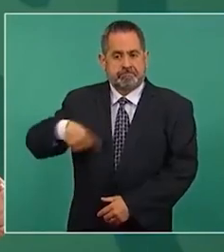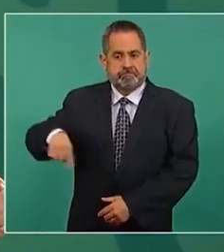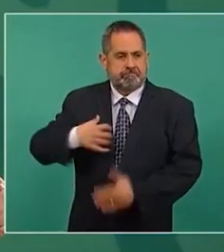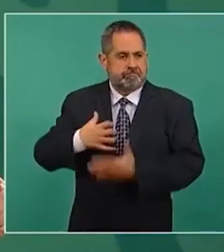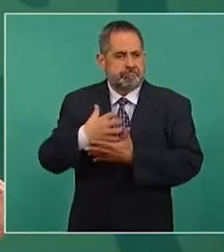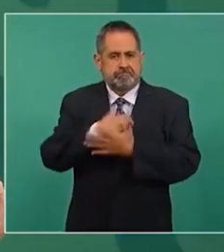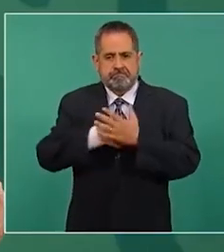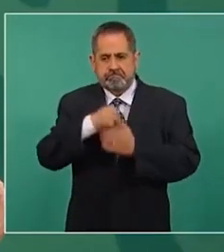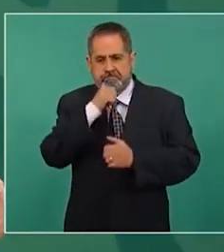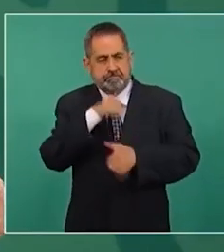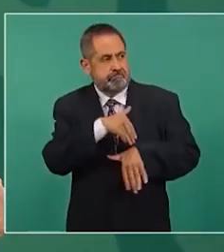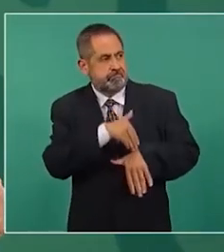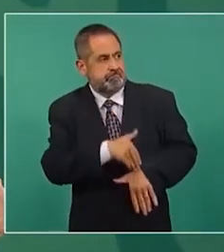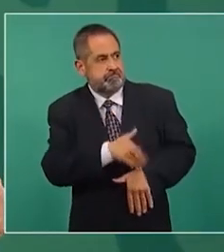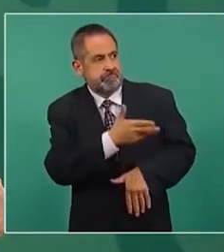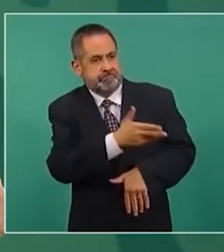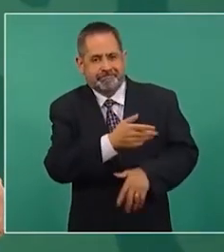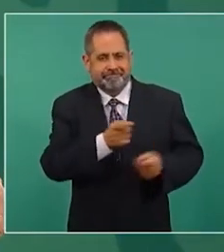o